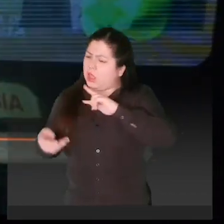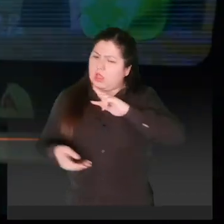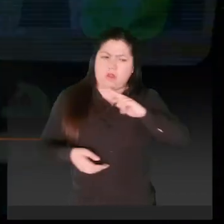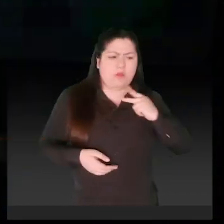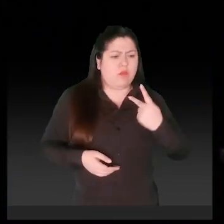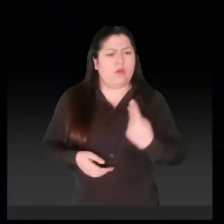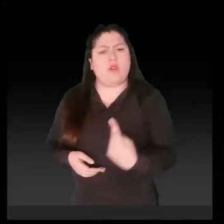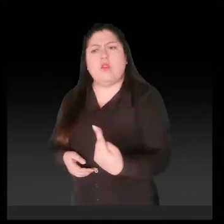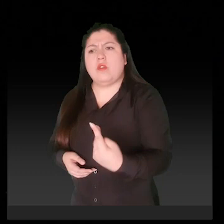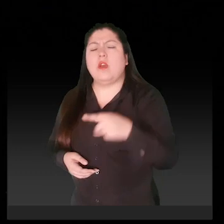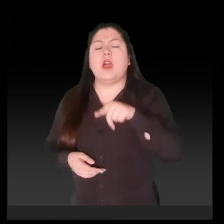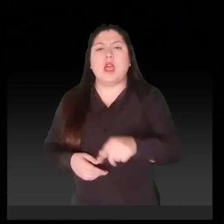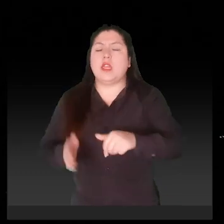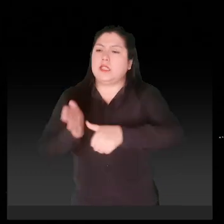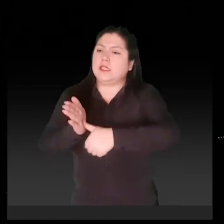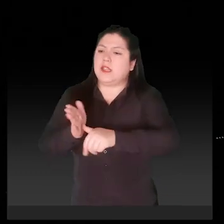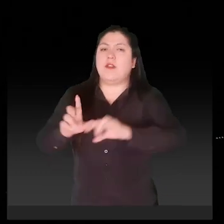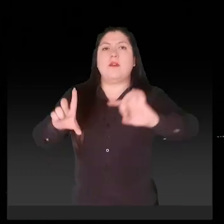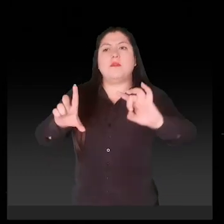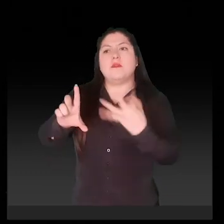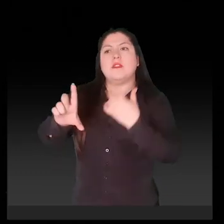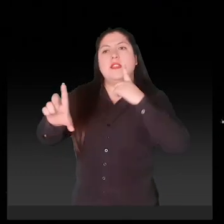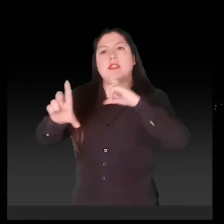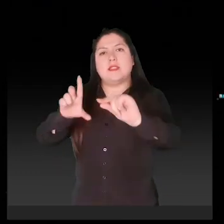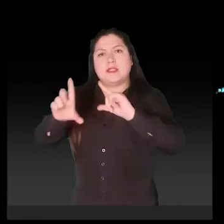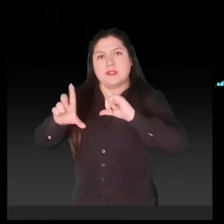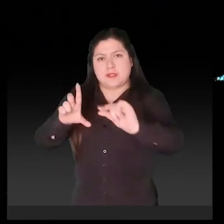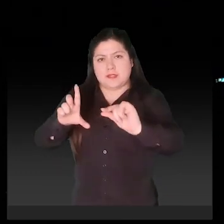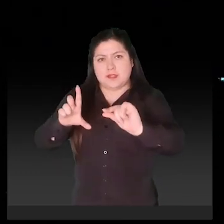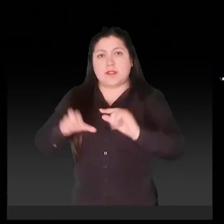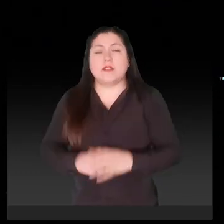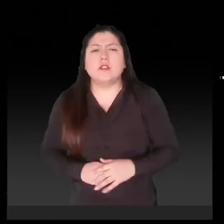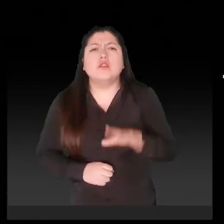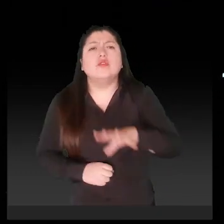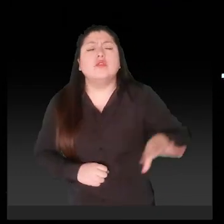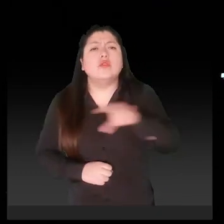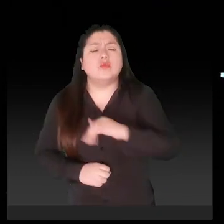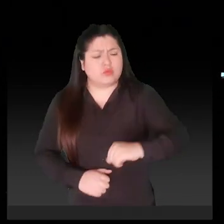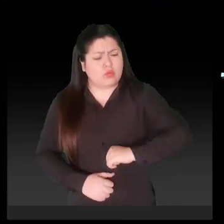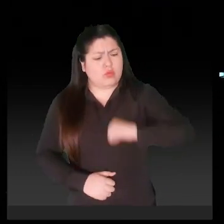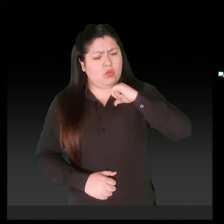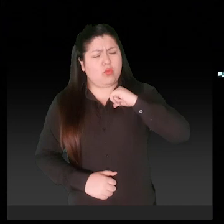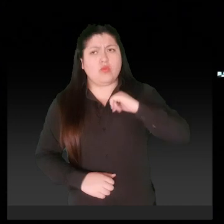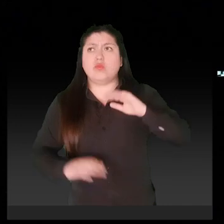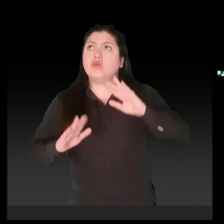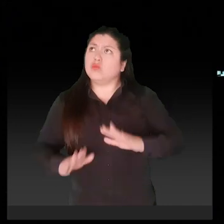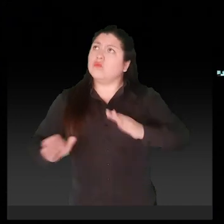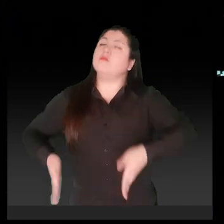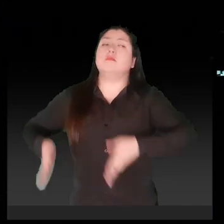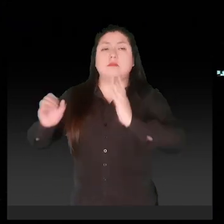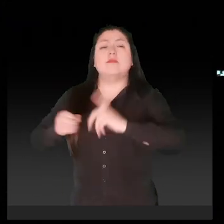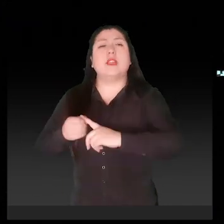digital. Quiero decirles que se sientan orgullosos, no solo de la registraduría, sino lo que van a aportar a